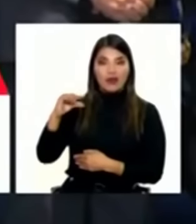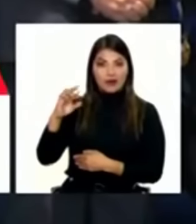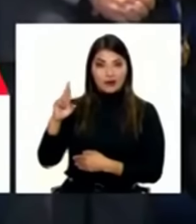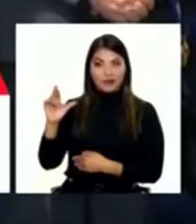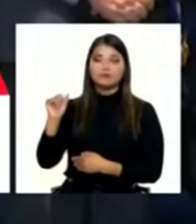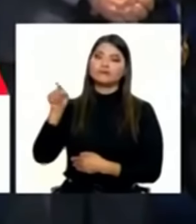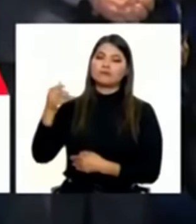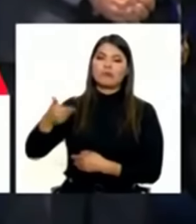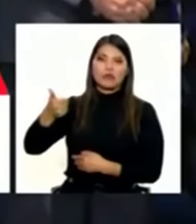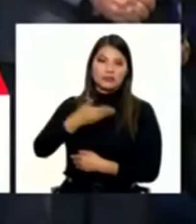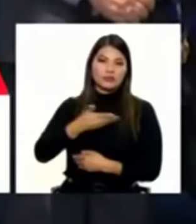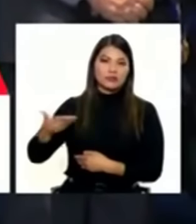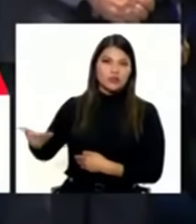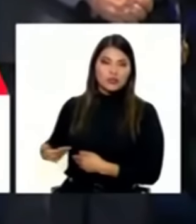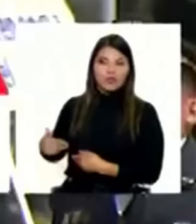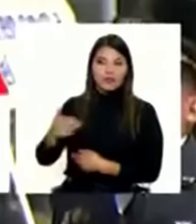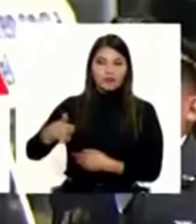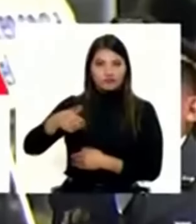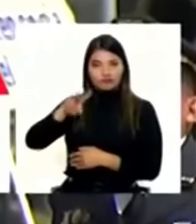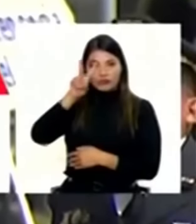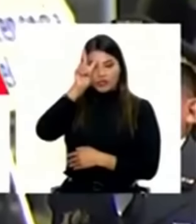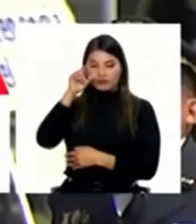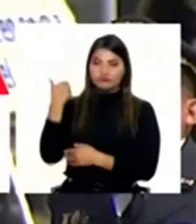del Perú.